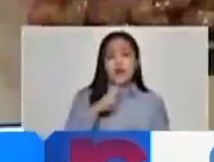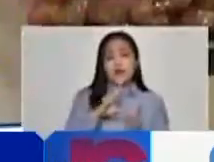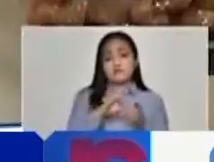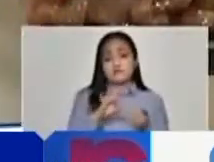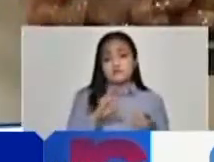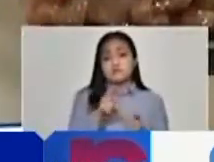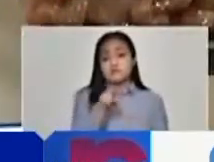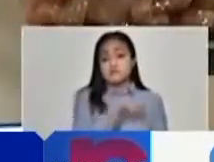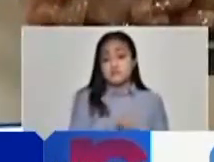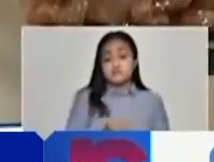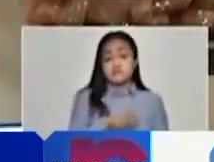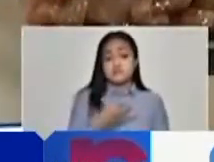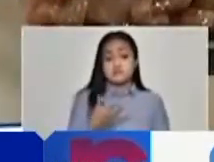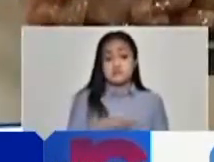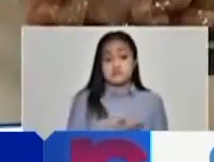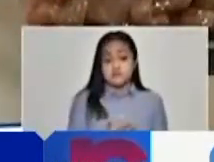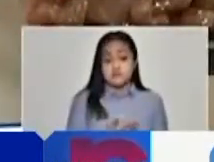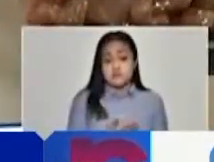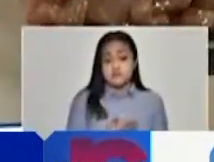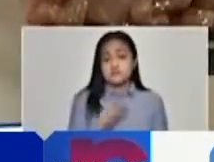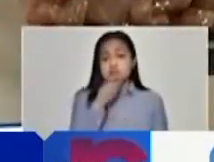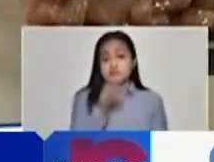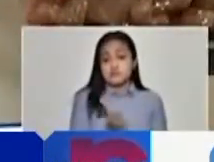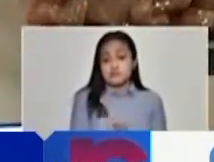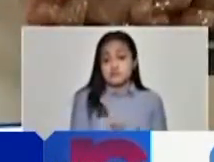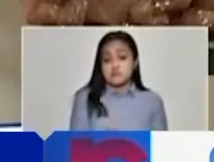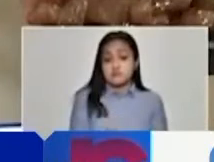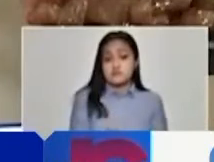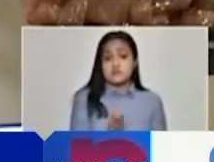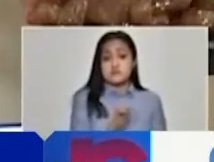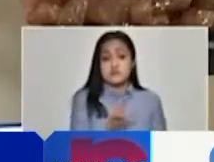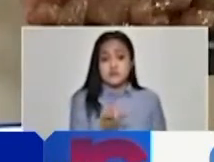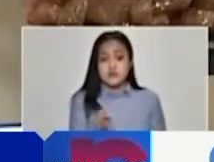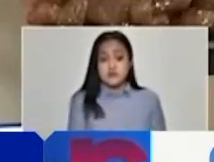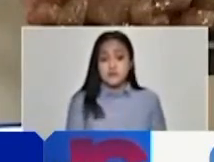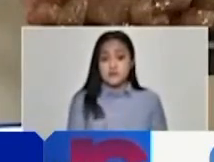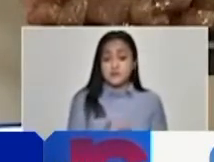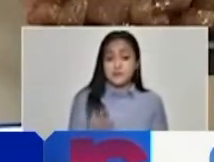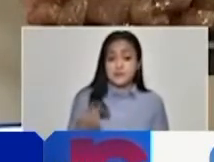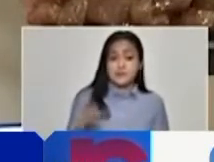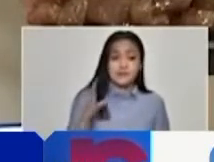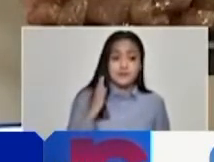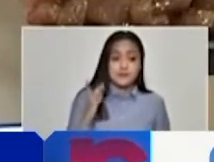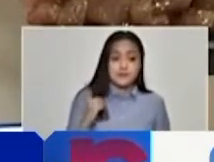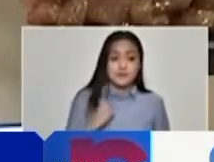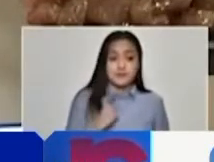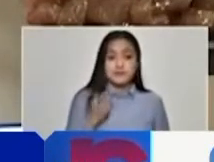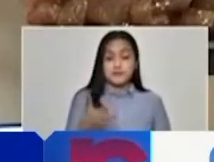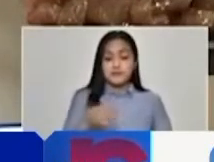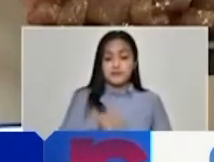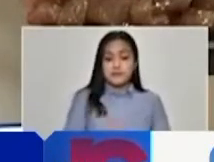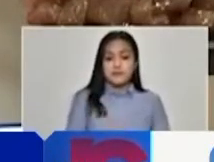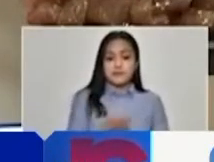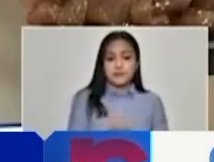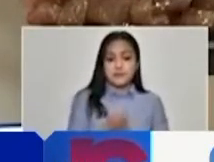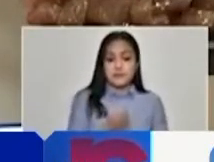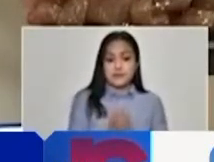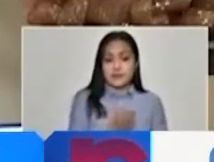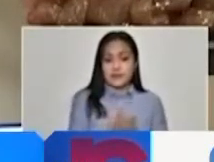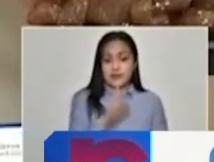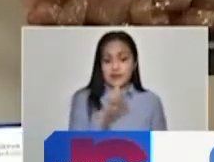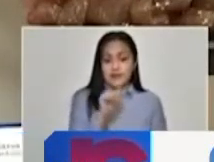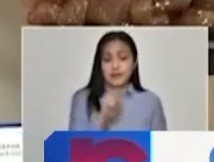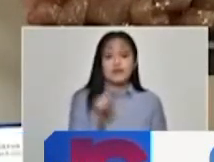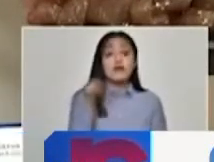Y ellos son los que van a tener que decidir si solicitan al Congreso la incorporación del cobro de este derecho.